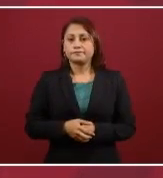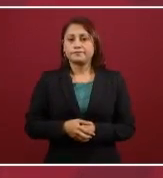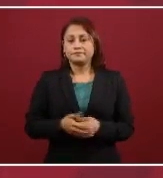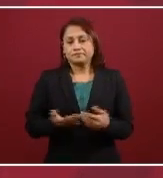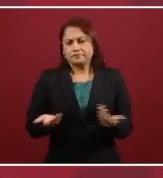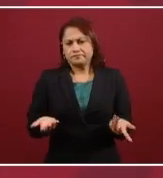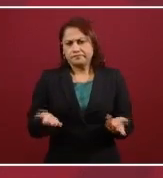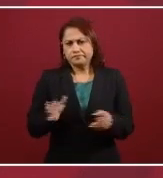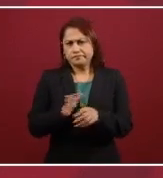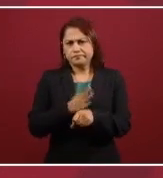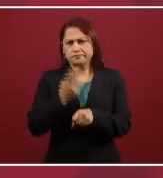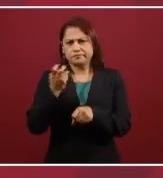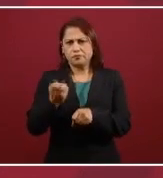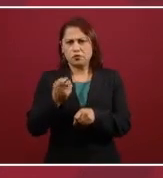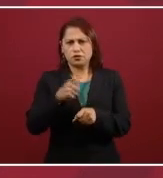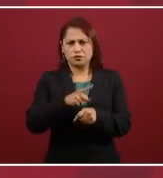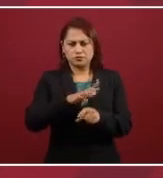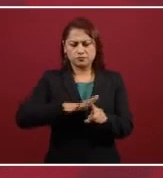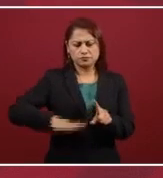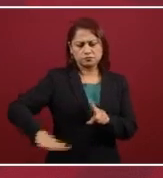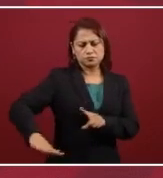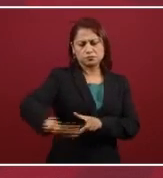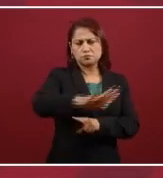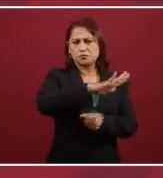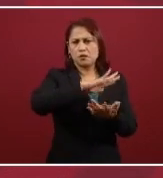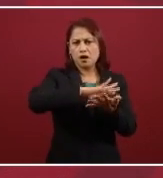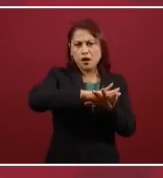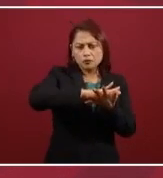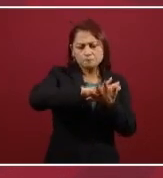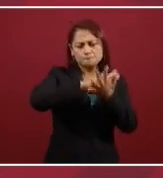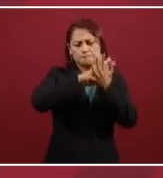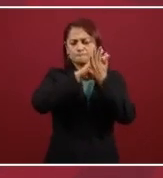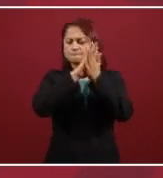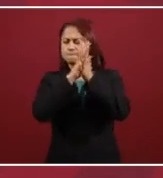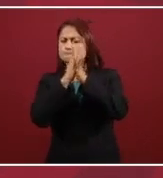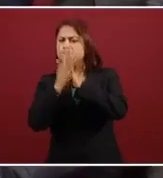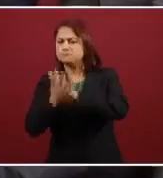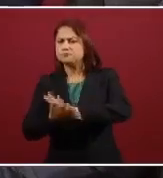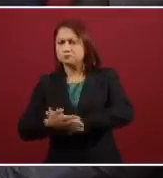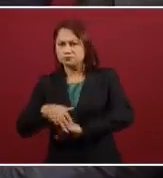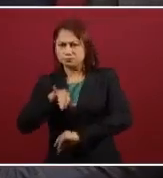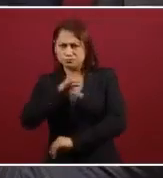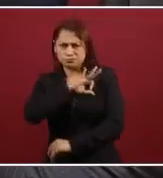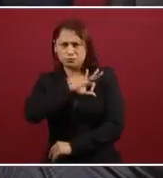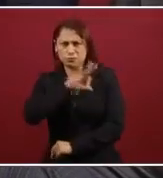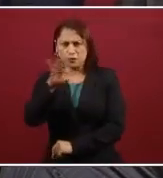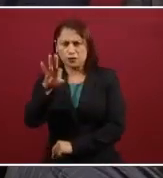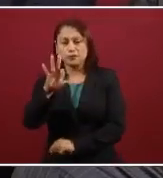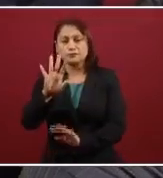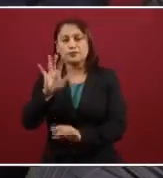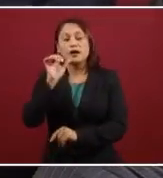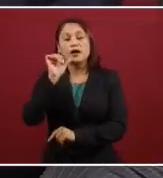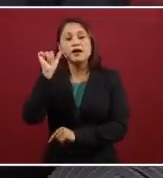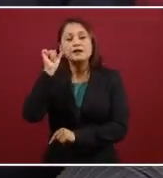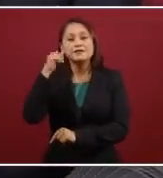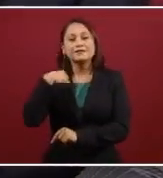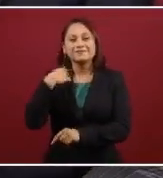llevar a cabo la transformación y vamos muy bien. Ayer hablaba yo precisamente de que